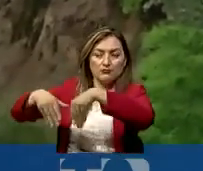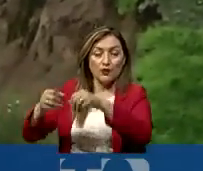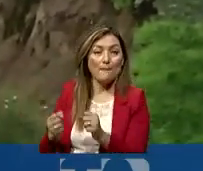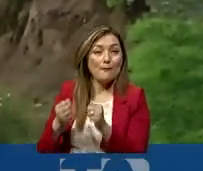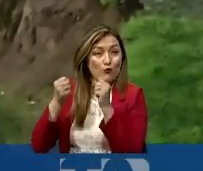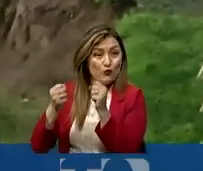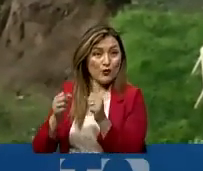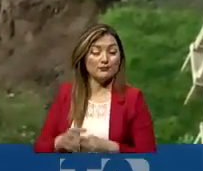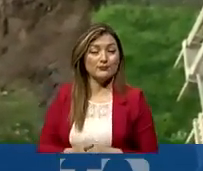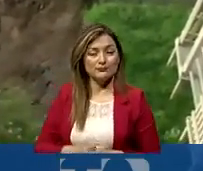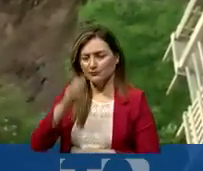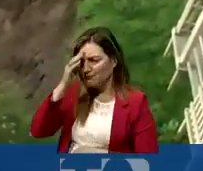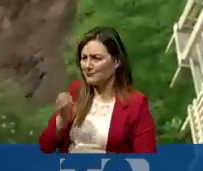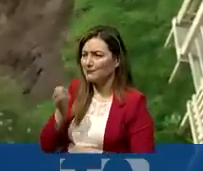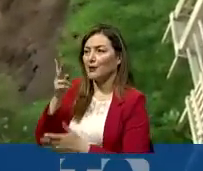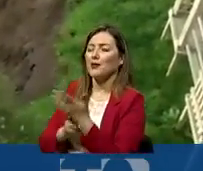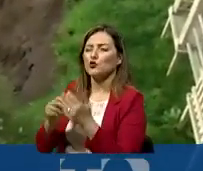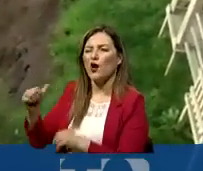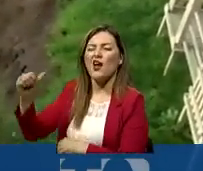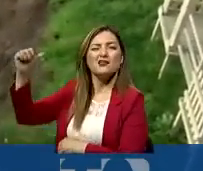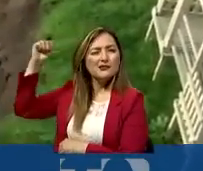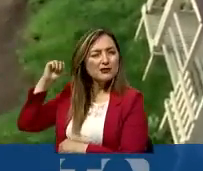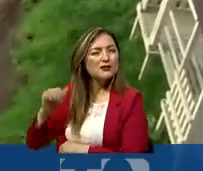Buenos días, mi señor, cuéntenos qué pasó antes de ayer.